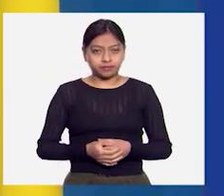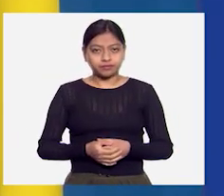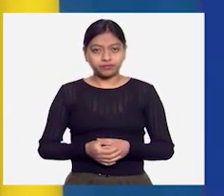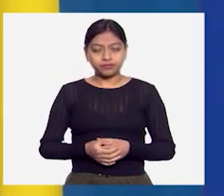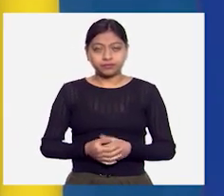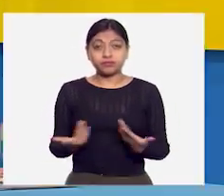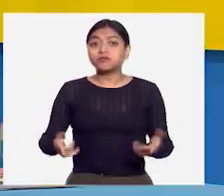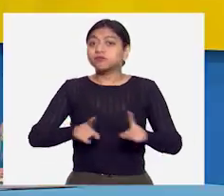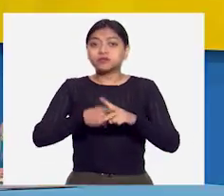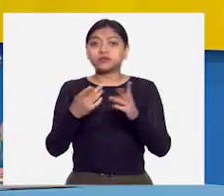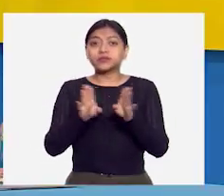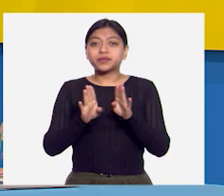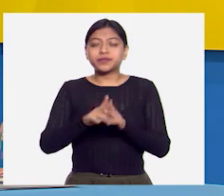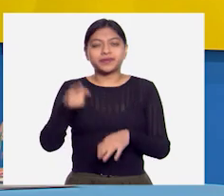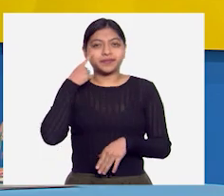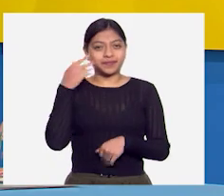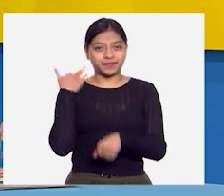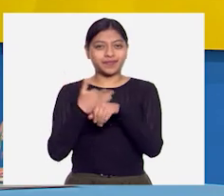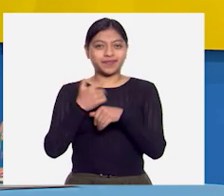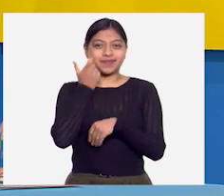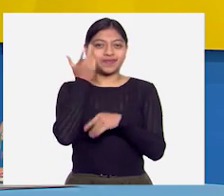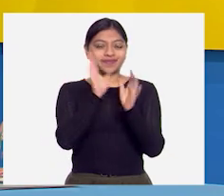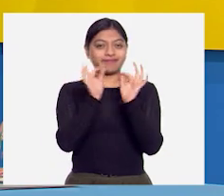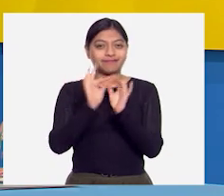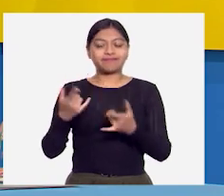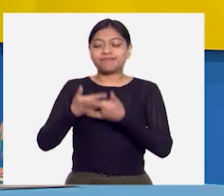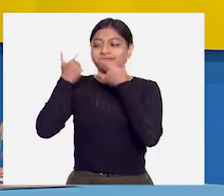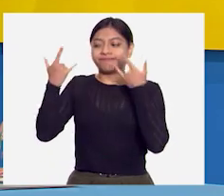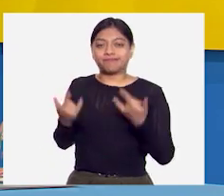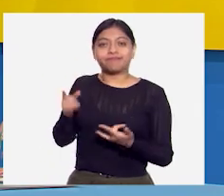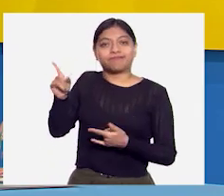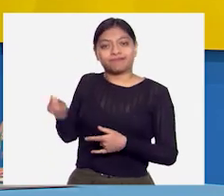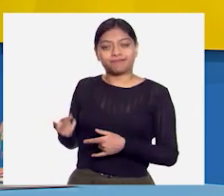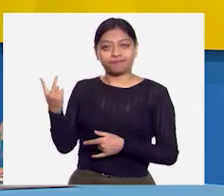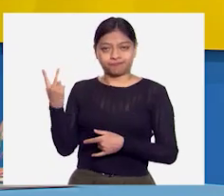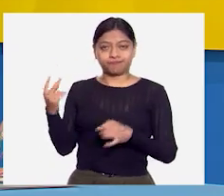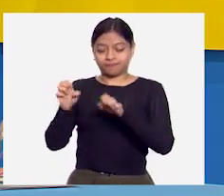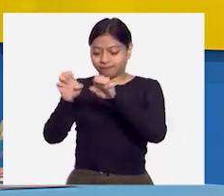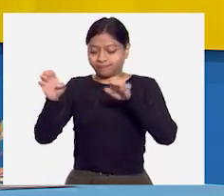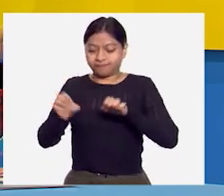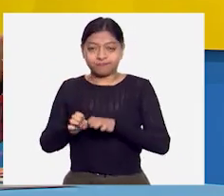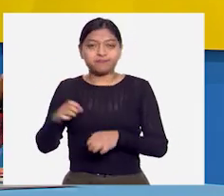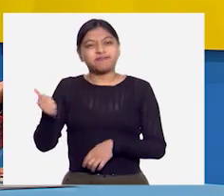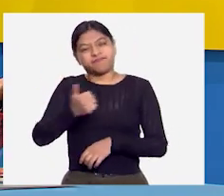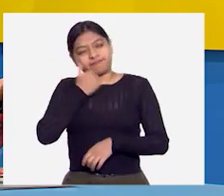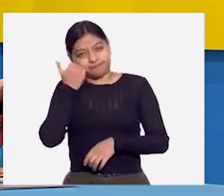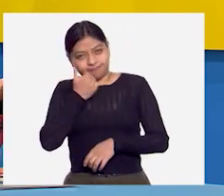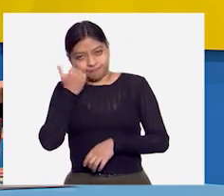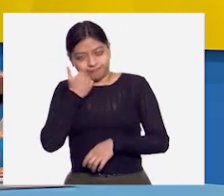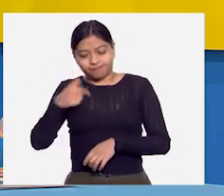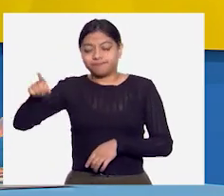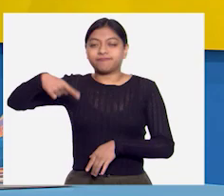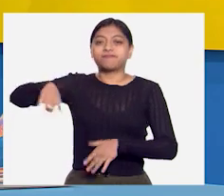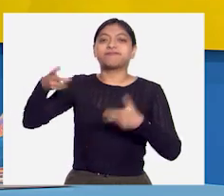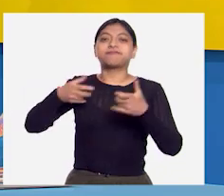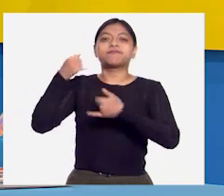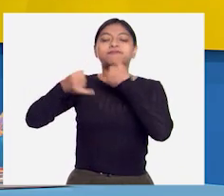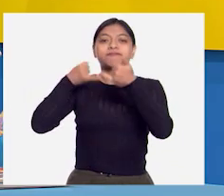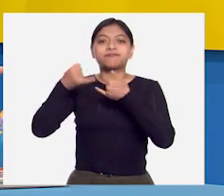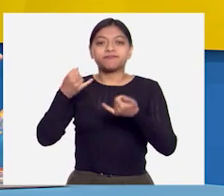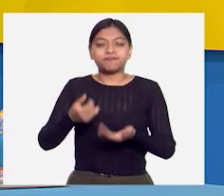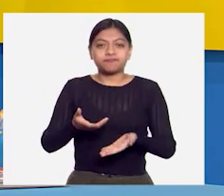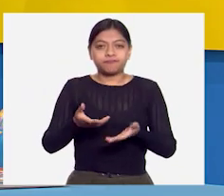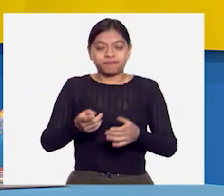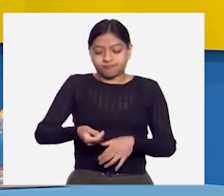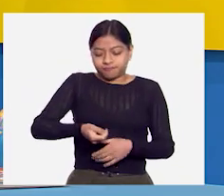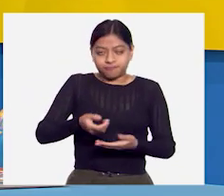comenzar, maestra? Les quiero compartir la experiencia que tuvieron 2 equipos de estudiantes al realizar un juego con dados y